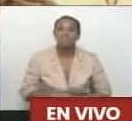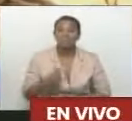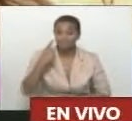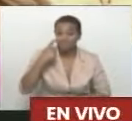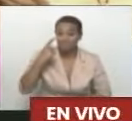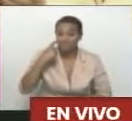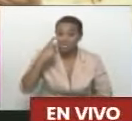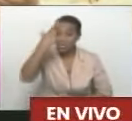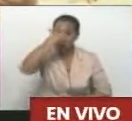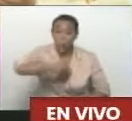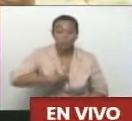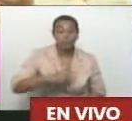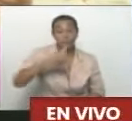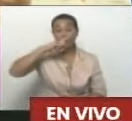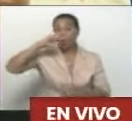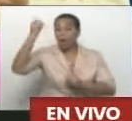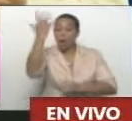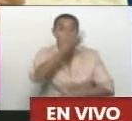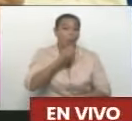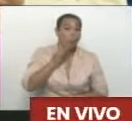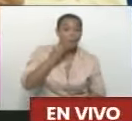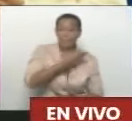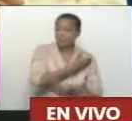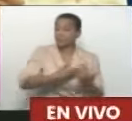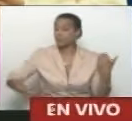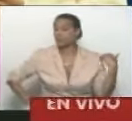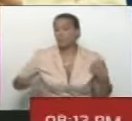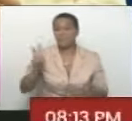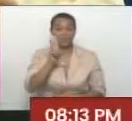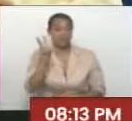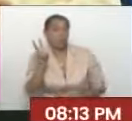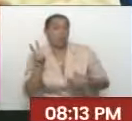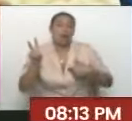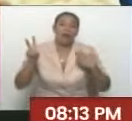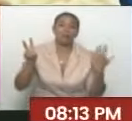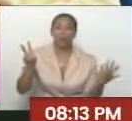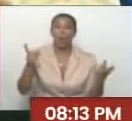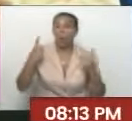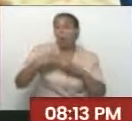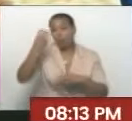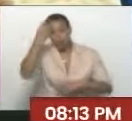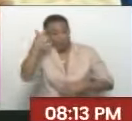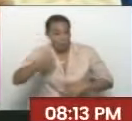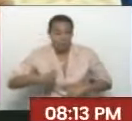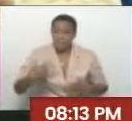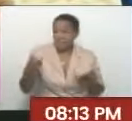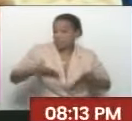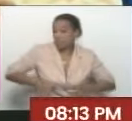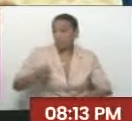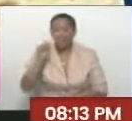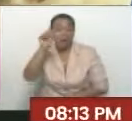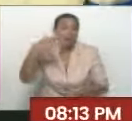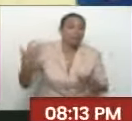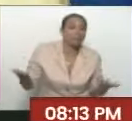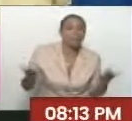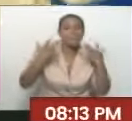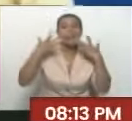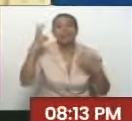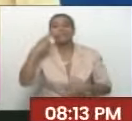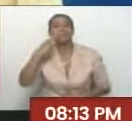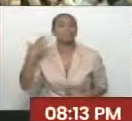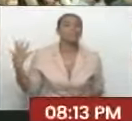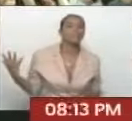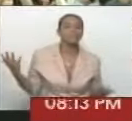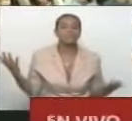soy Nicolás Maduro, joven presidente venezolano, y es obvio que Venezuela lo que va es para adelante. Más nada, claro, ¿ves? Sí.